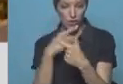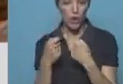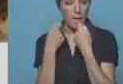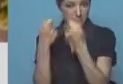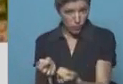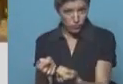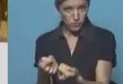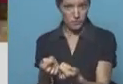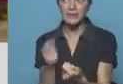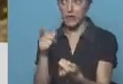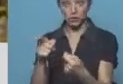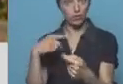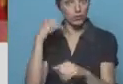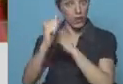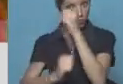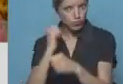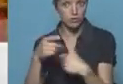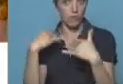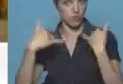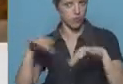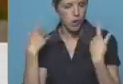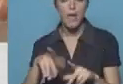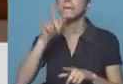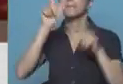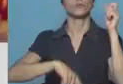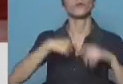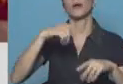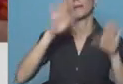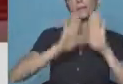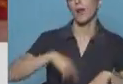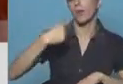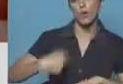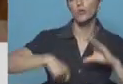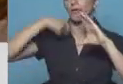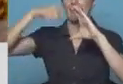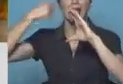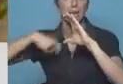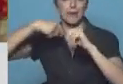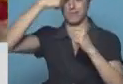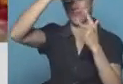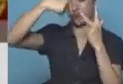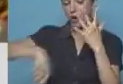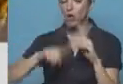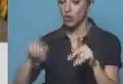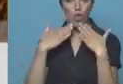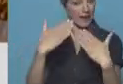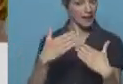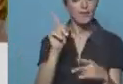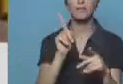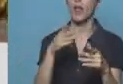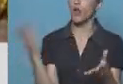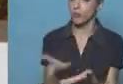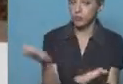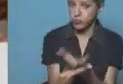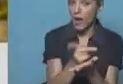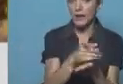una industria formidable, desde utileros, bueno, los cámaras, en fin, todo lo que se ha generado en el mundo de la